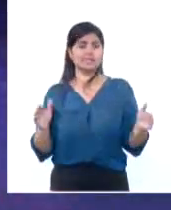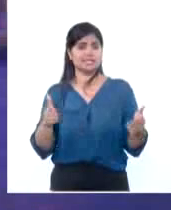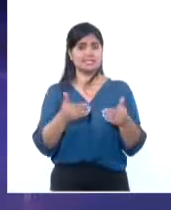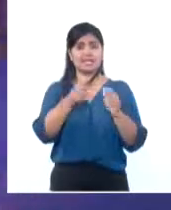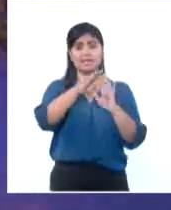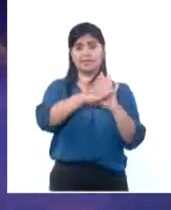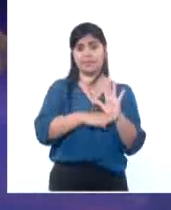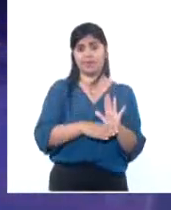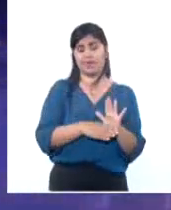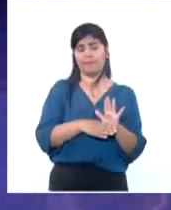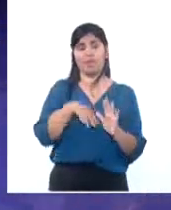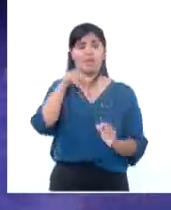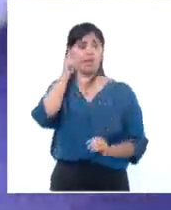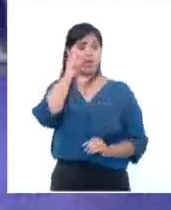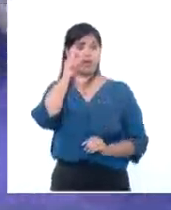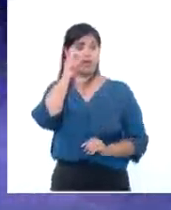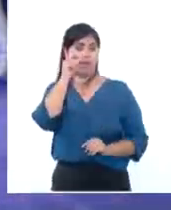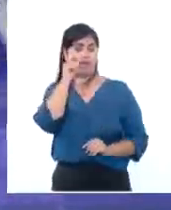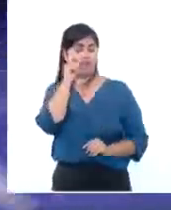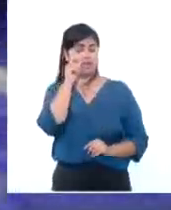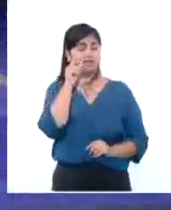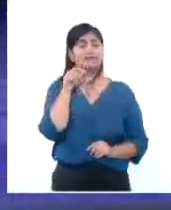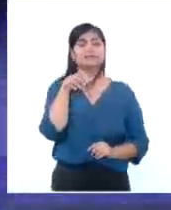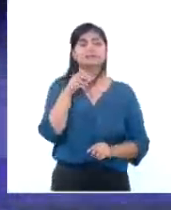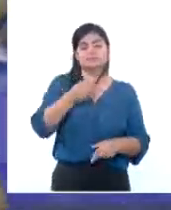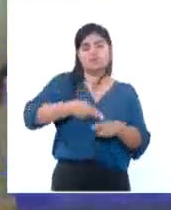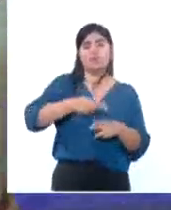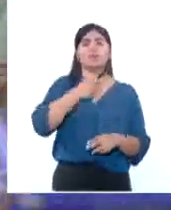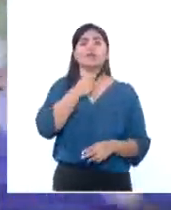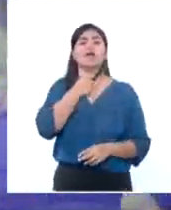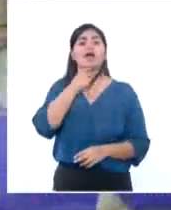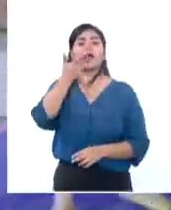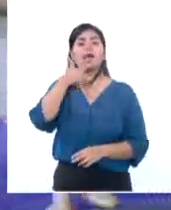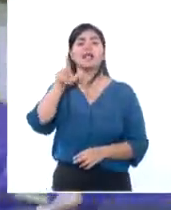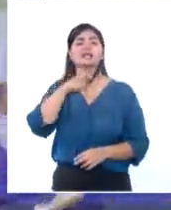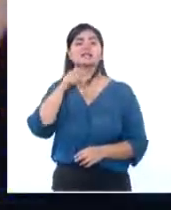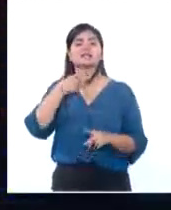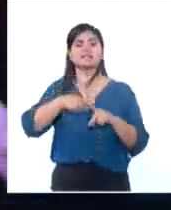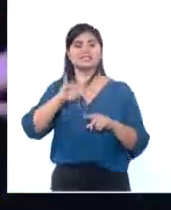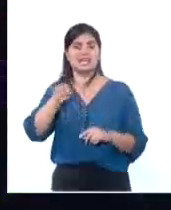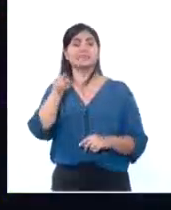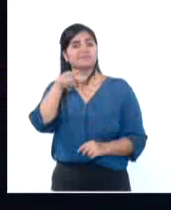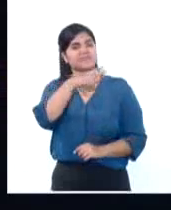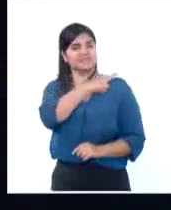programa estuvo a cargo de Concierto 10H de Alexei Radmansky. Diversidad